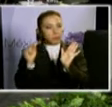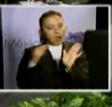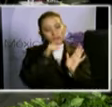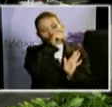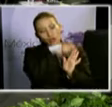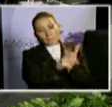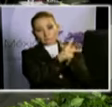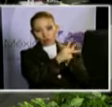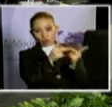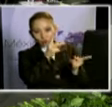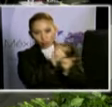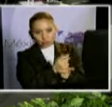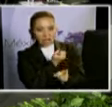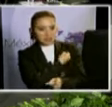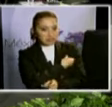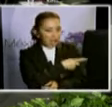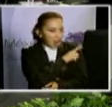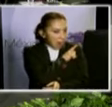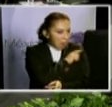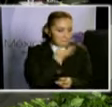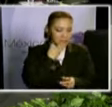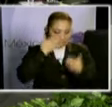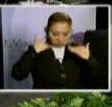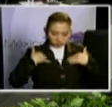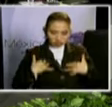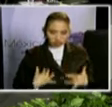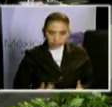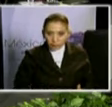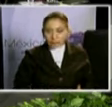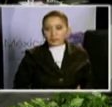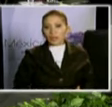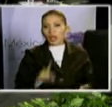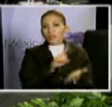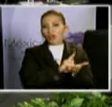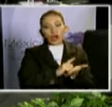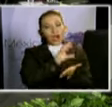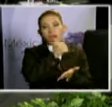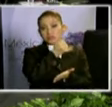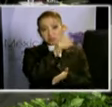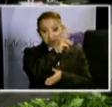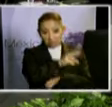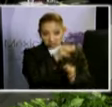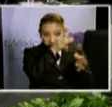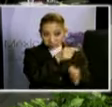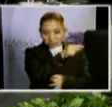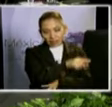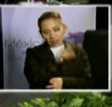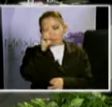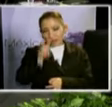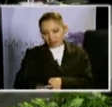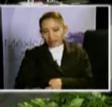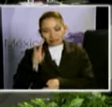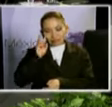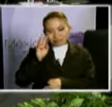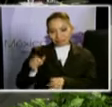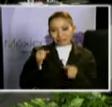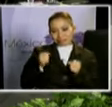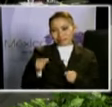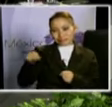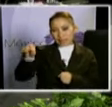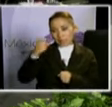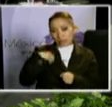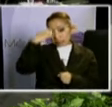de producto. Son sanas, son bien vestidas. Las drogas no son así, yo te puedo garantizar también